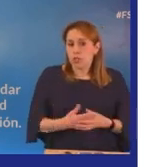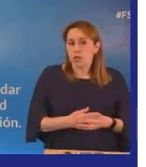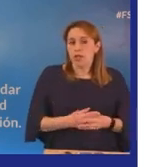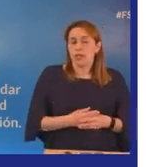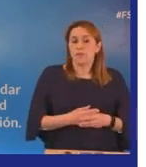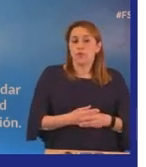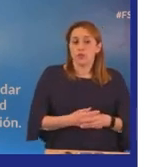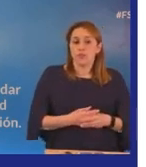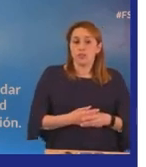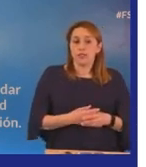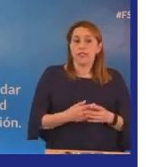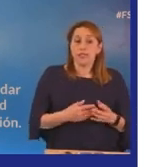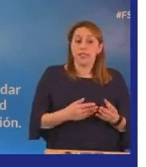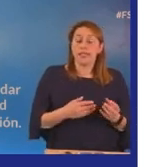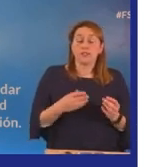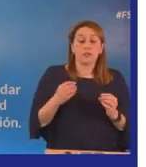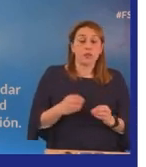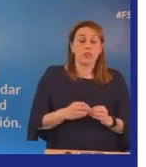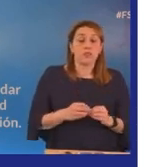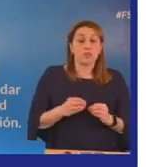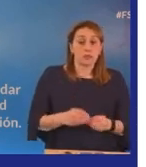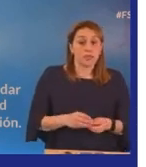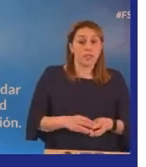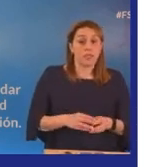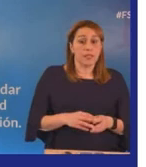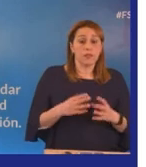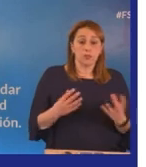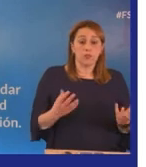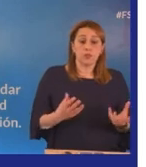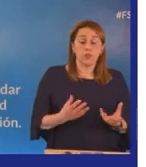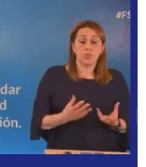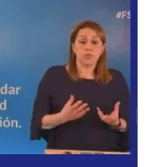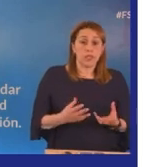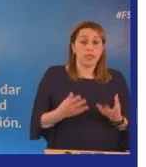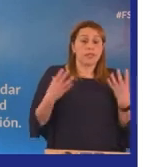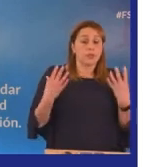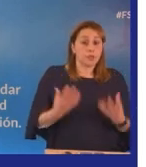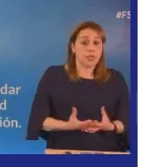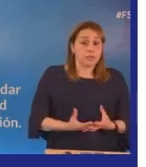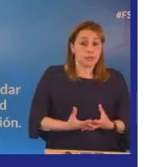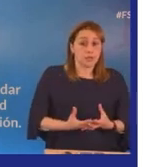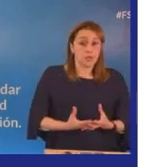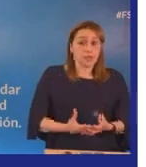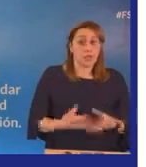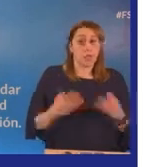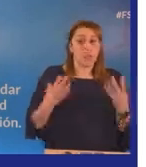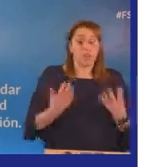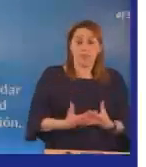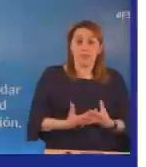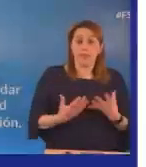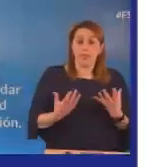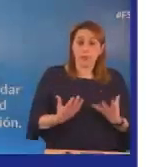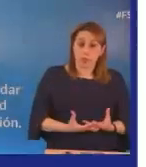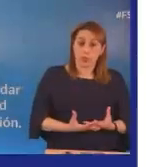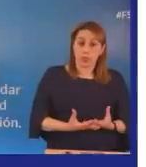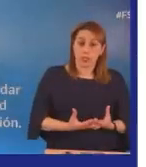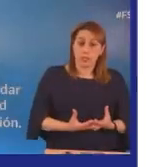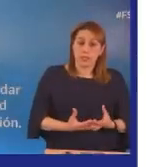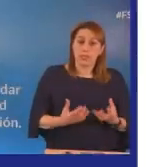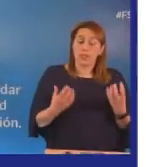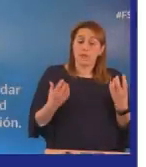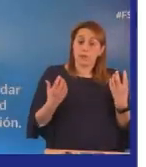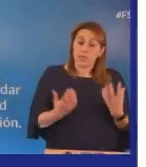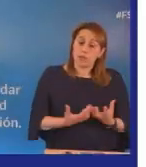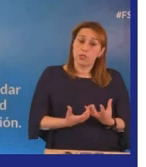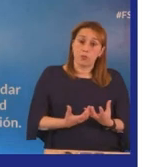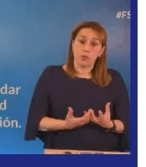podamos posible, y es una cosa fundamental que en todos esos procesos tenga una parte de socialización y que la familia nos ayude.